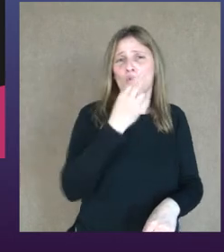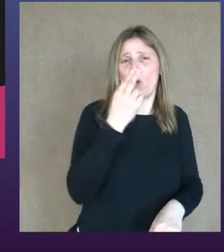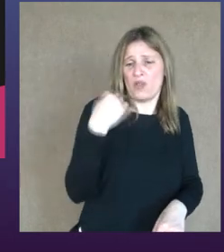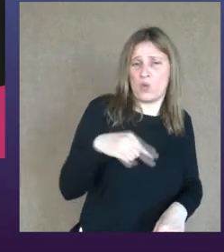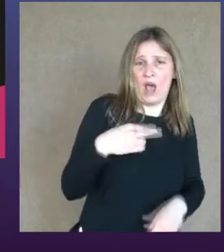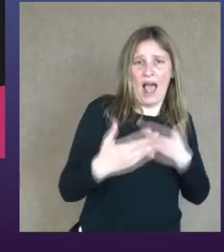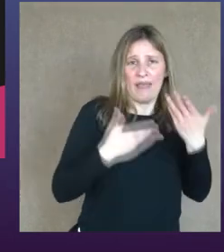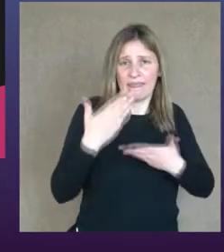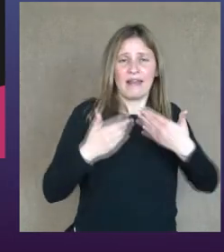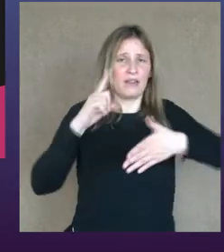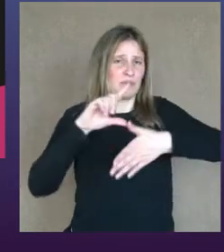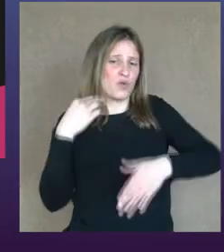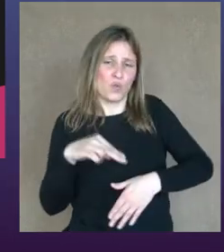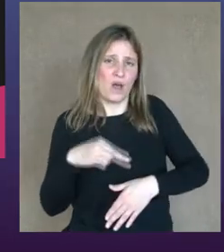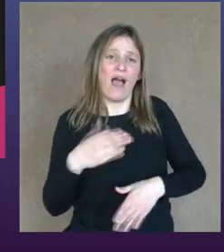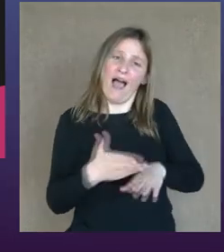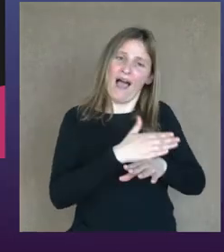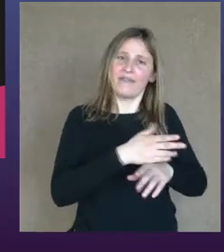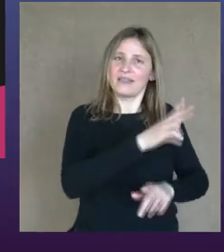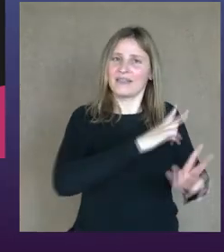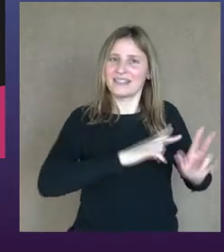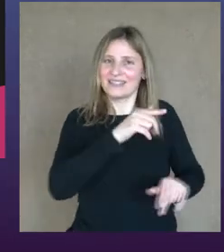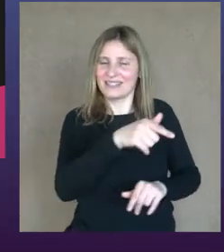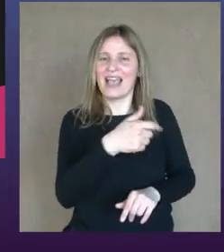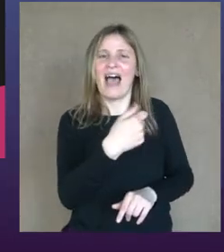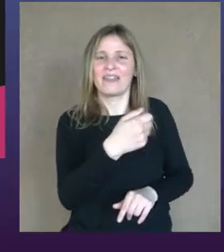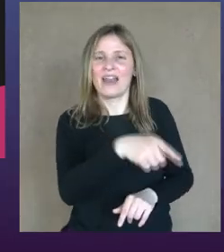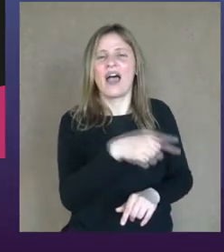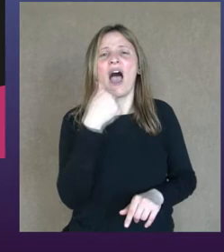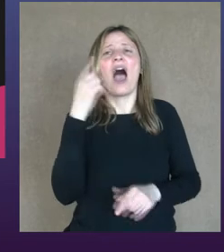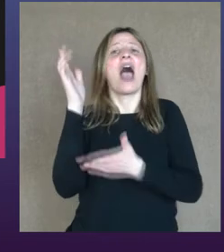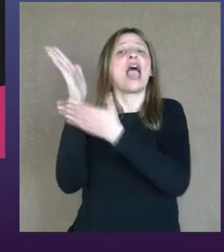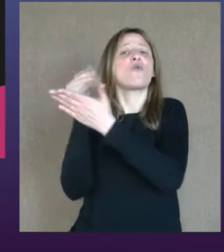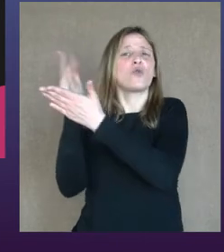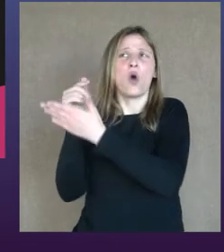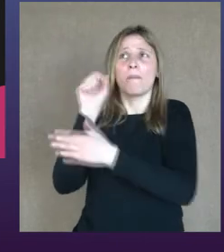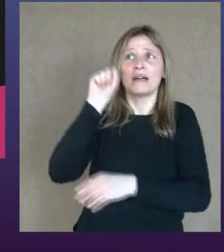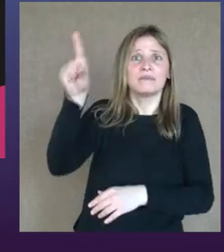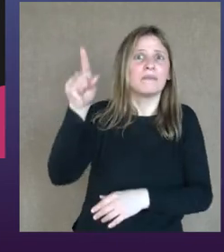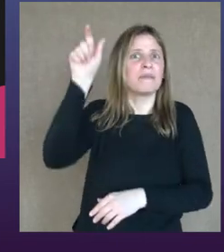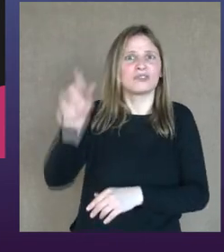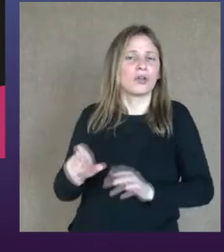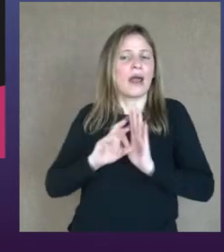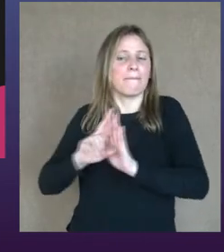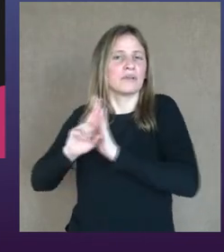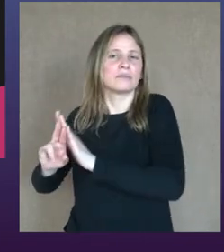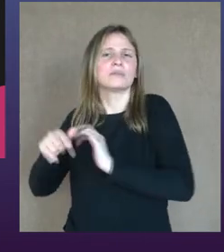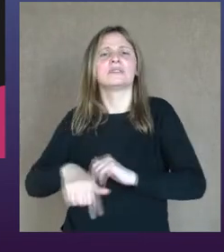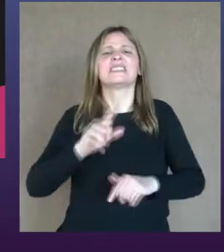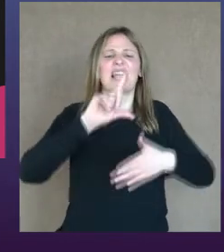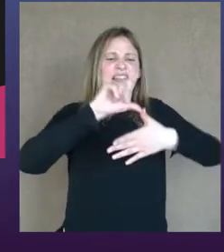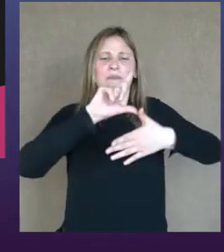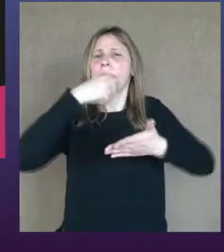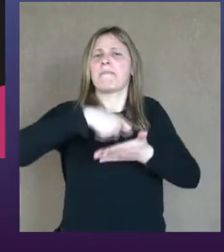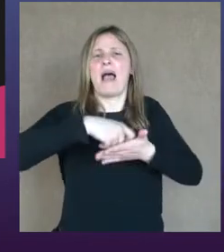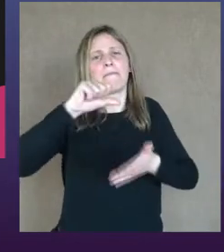justamente lo que decía Adriana, yo en Europa sí tenía un manager que se encargaba de todo eso y me decía, no, Latinoamérica no pagan bien, no es